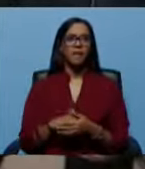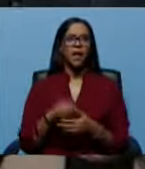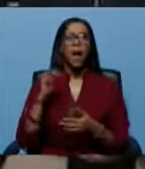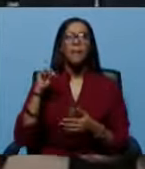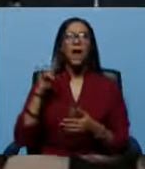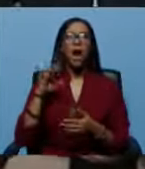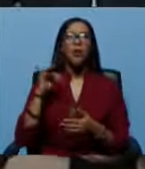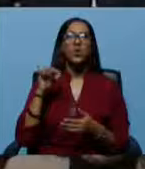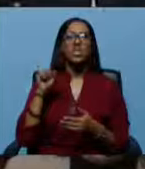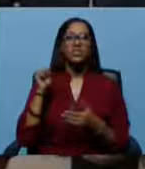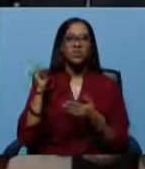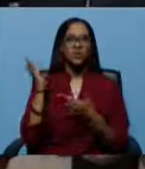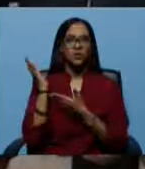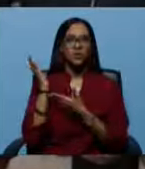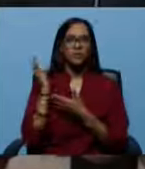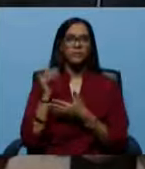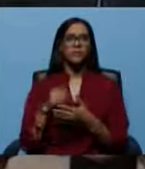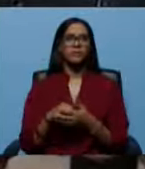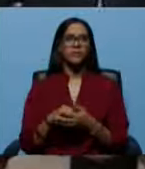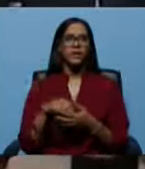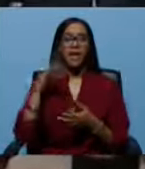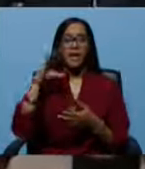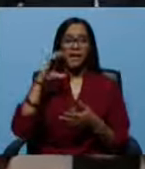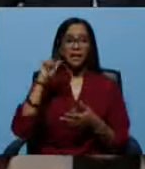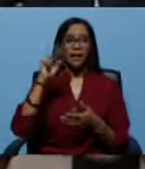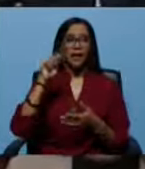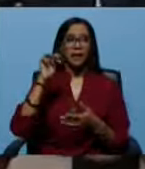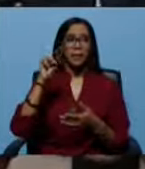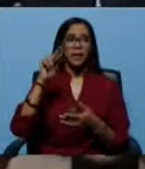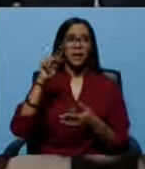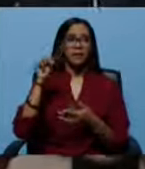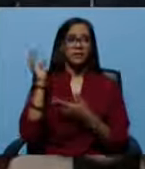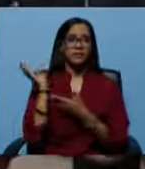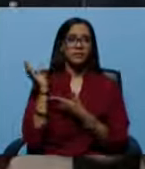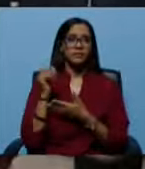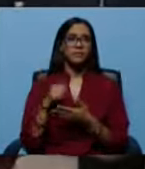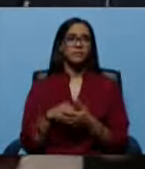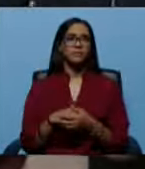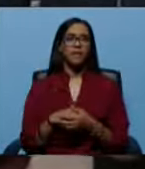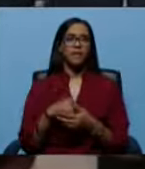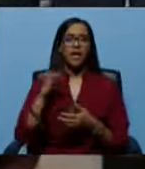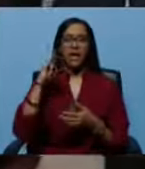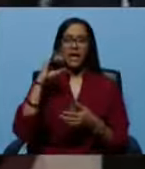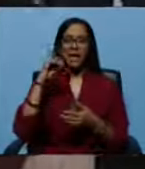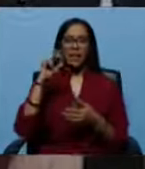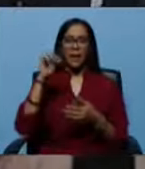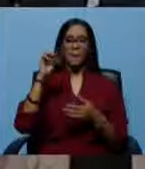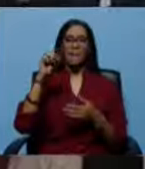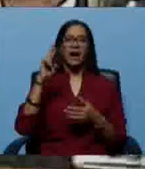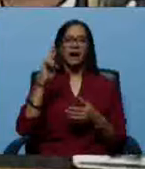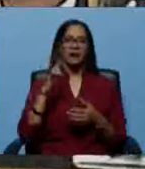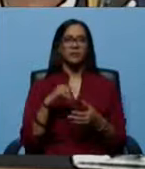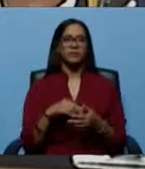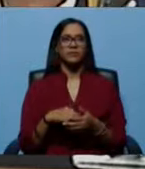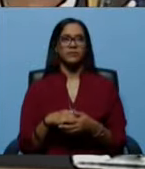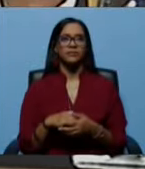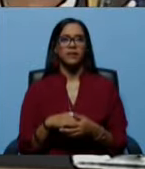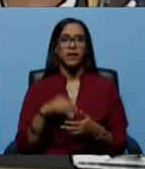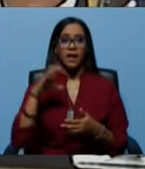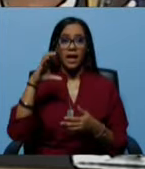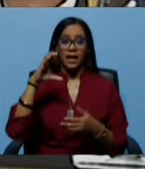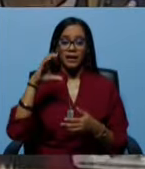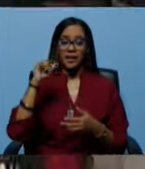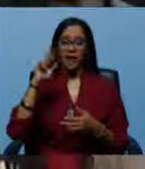Mauricio Tejada. ¡Presente! Carmen Rosa García. ¡Presente! Hildemar Lorenzo Morillo. ¡Presente! Carlos